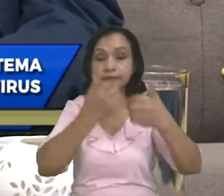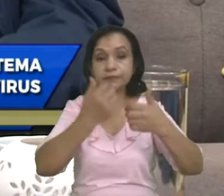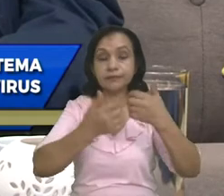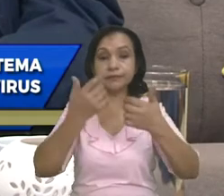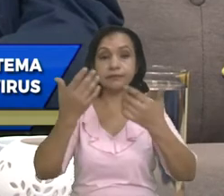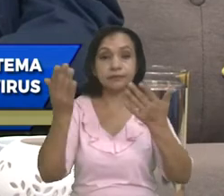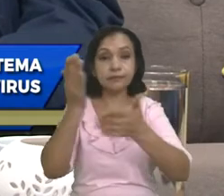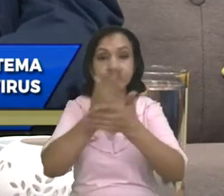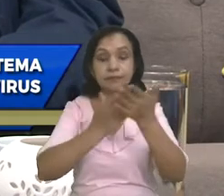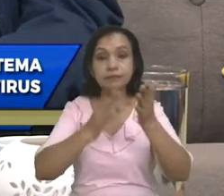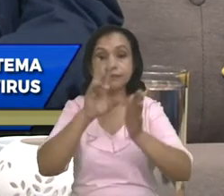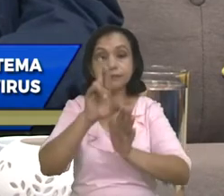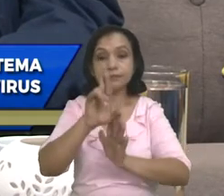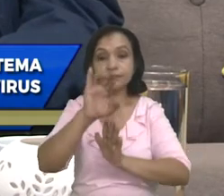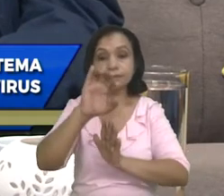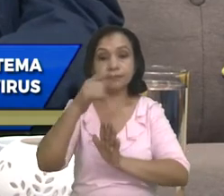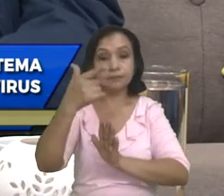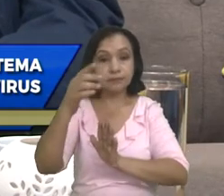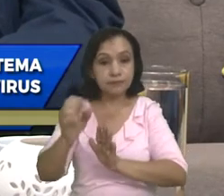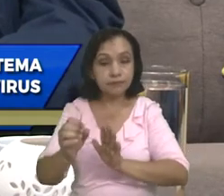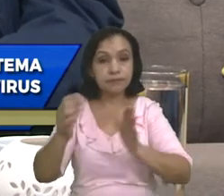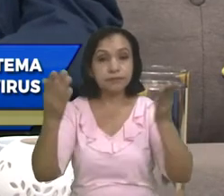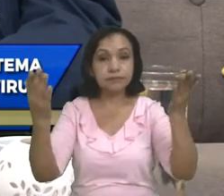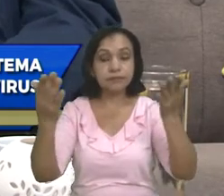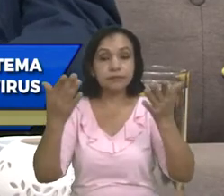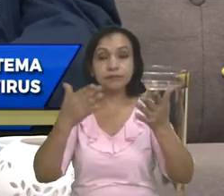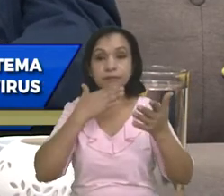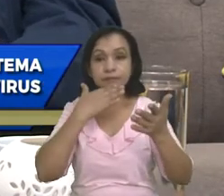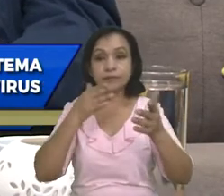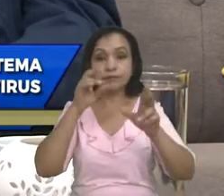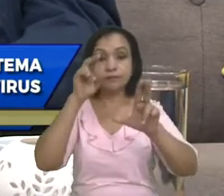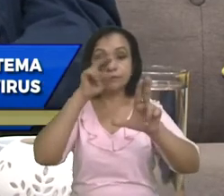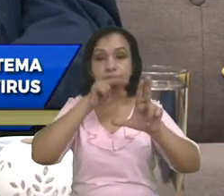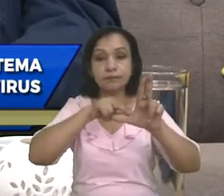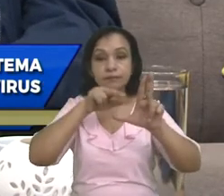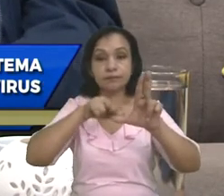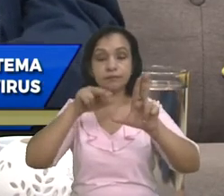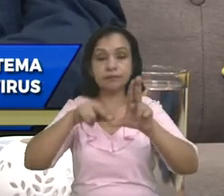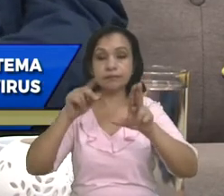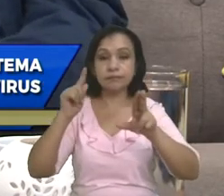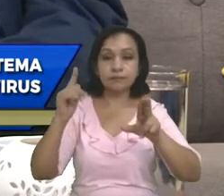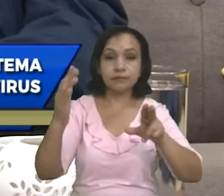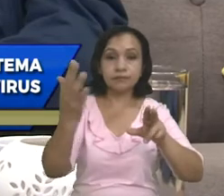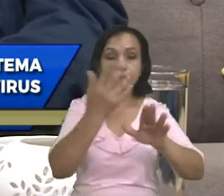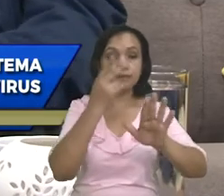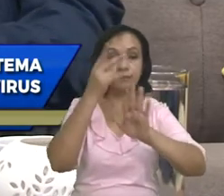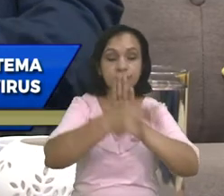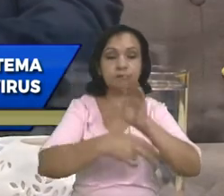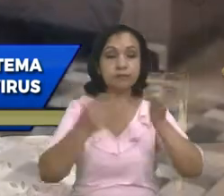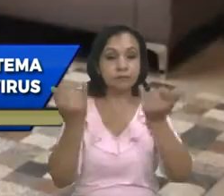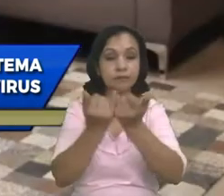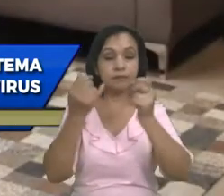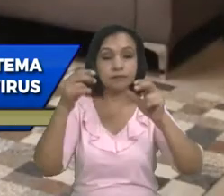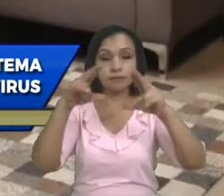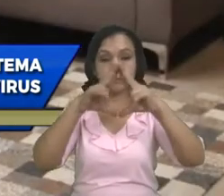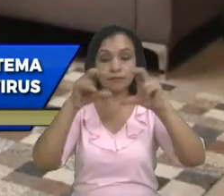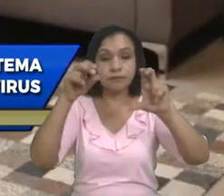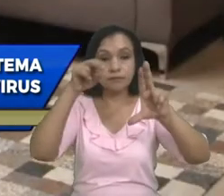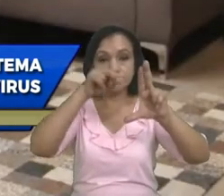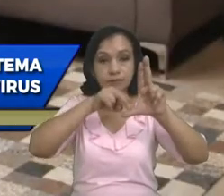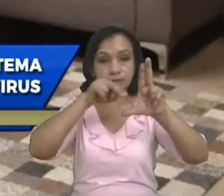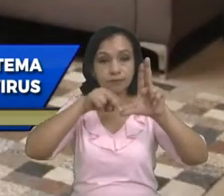situaciones de riesgo que es el equivalente a los dolores acto de signar press que externa